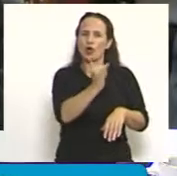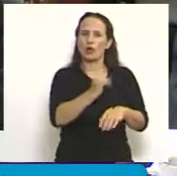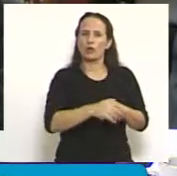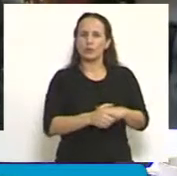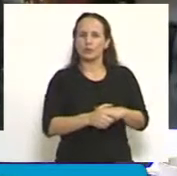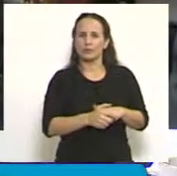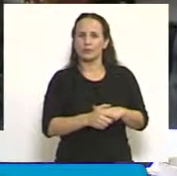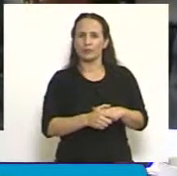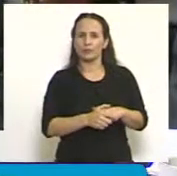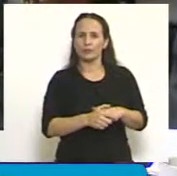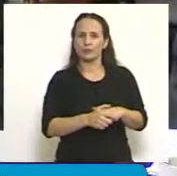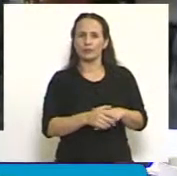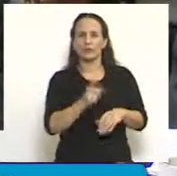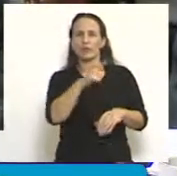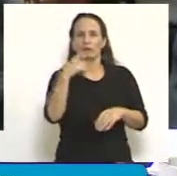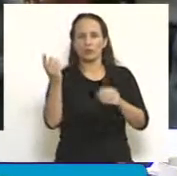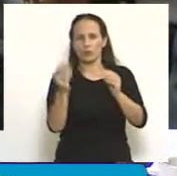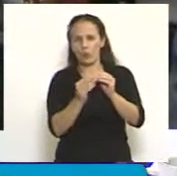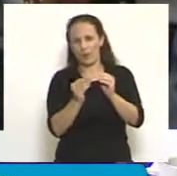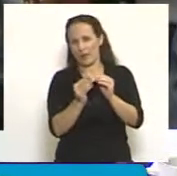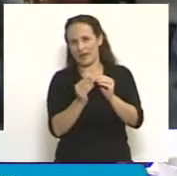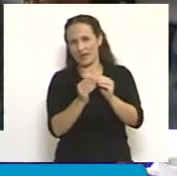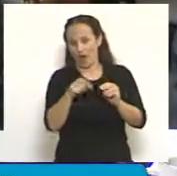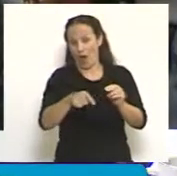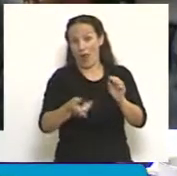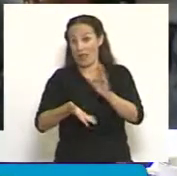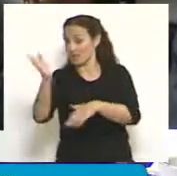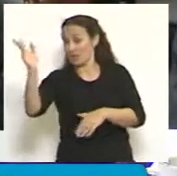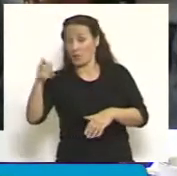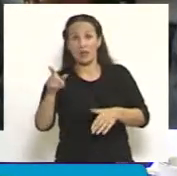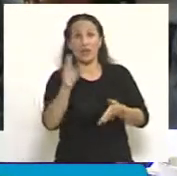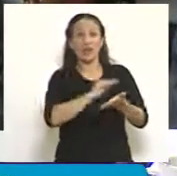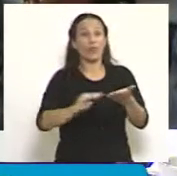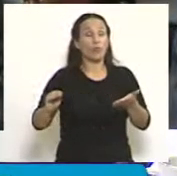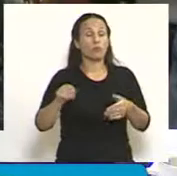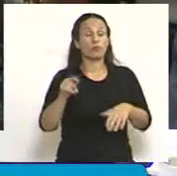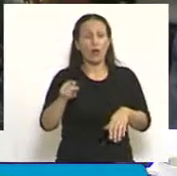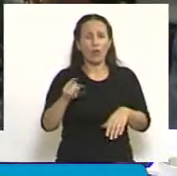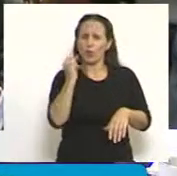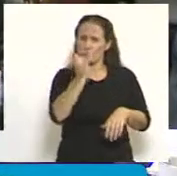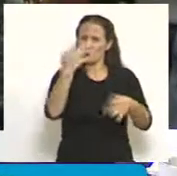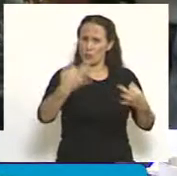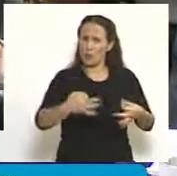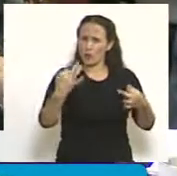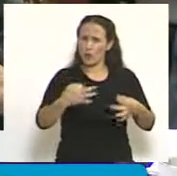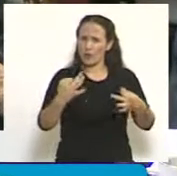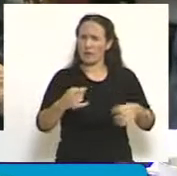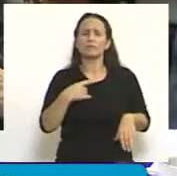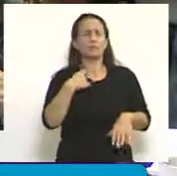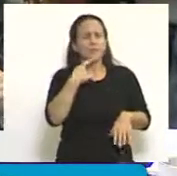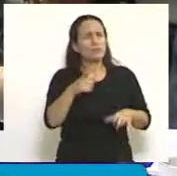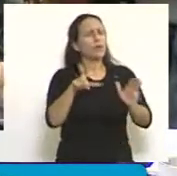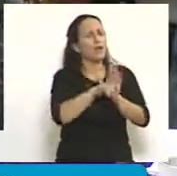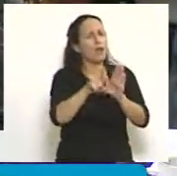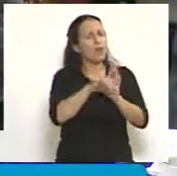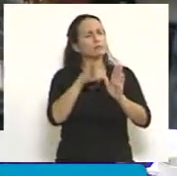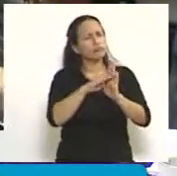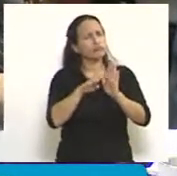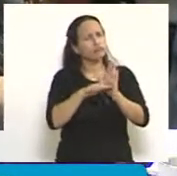Nación por las graves denuncias que estaban en el libelo que presentaba